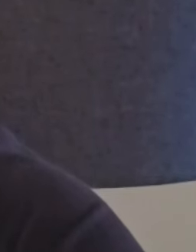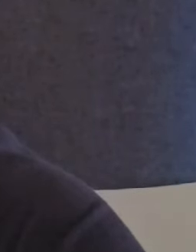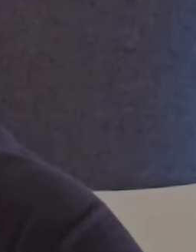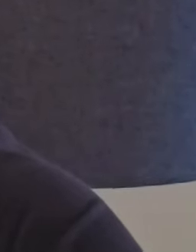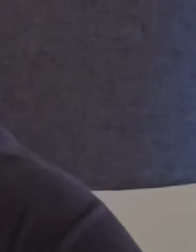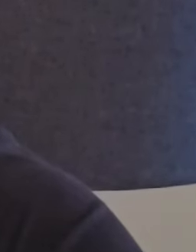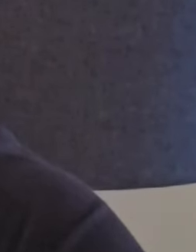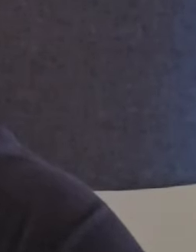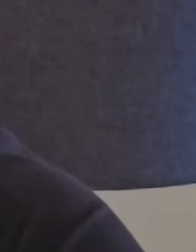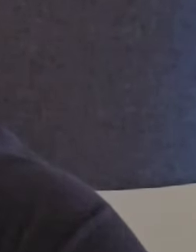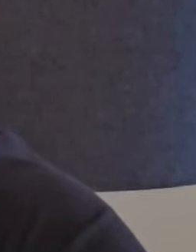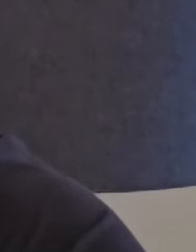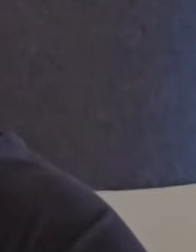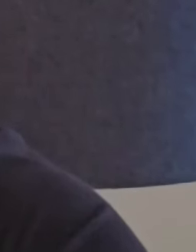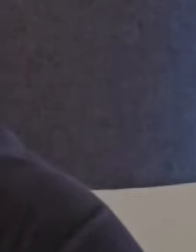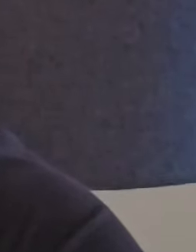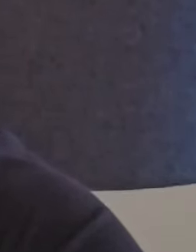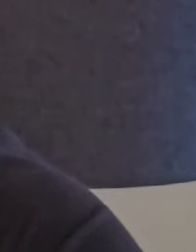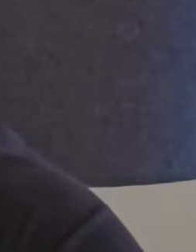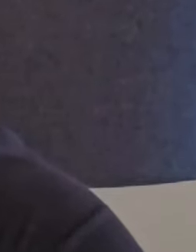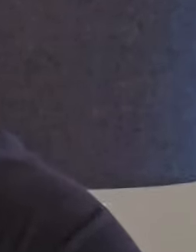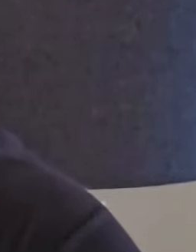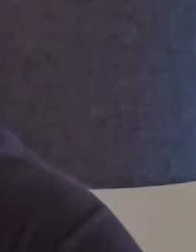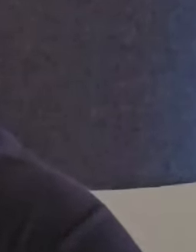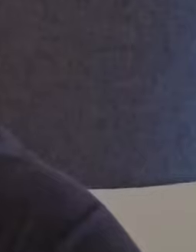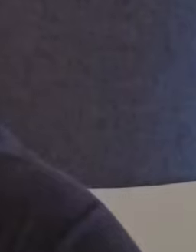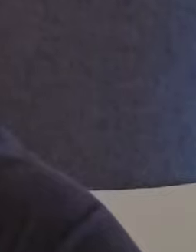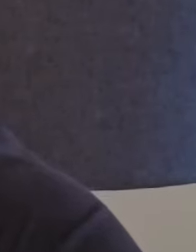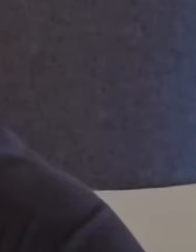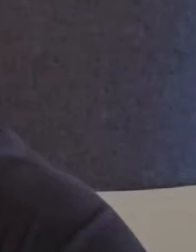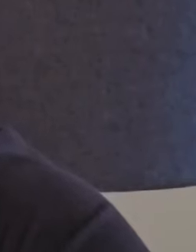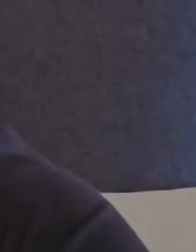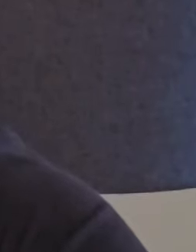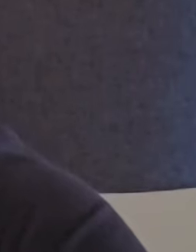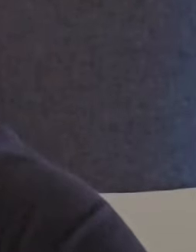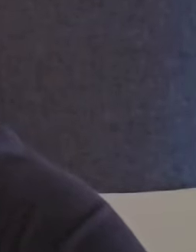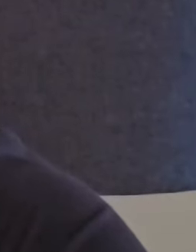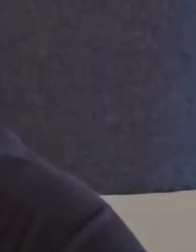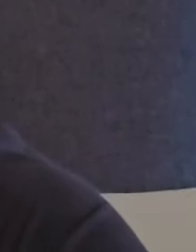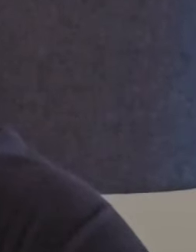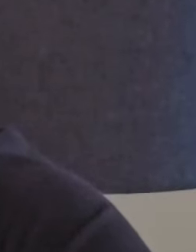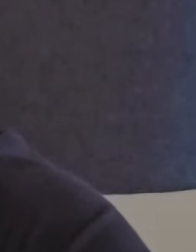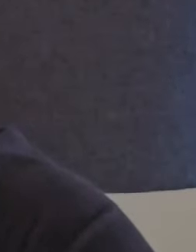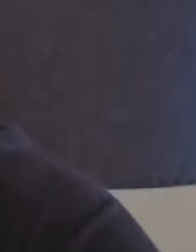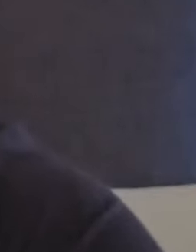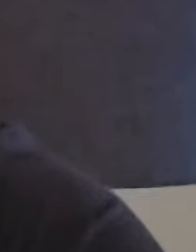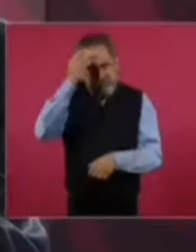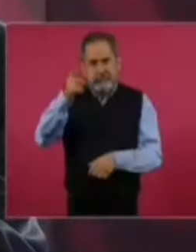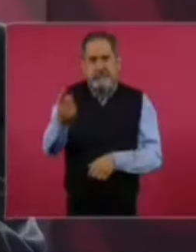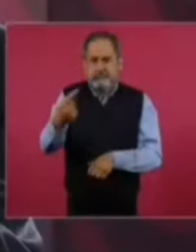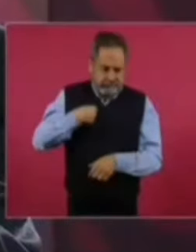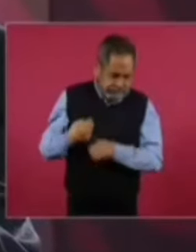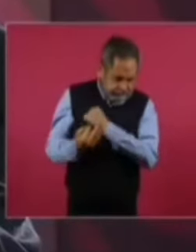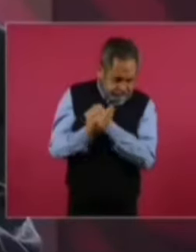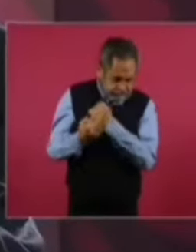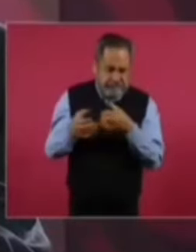abasteciendo de pues balas y de municiones. Así que López Obrador pide que haya un control de armas.